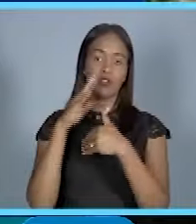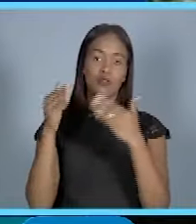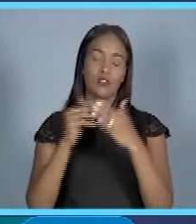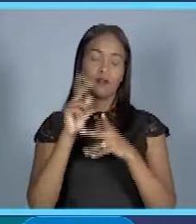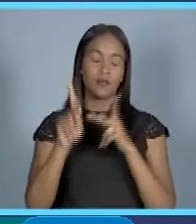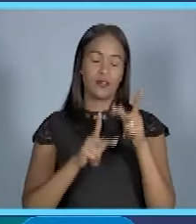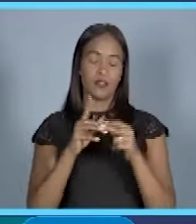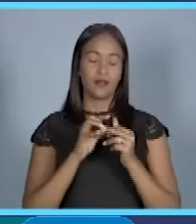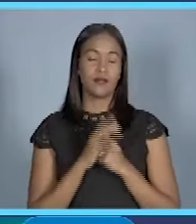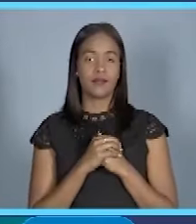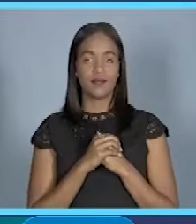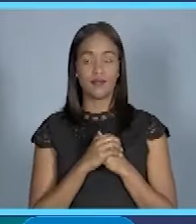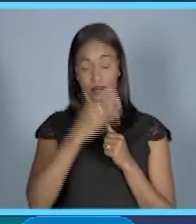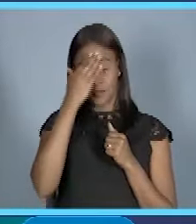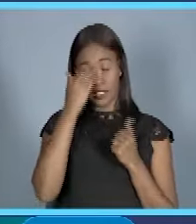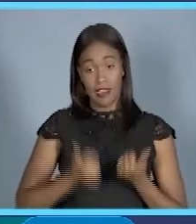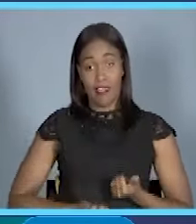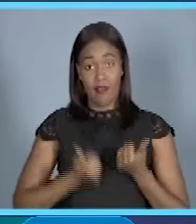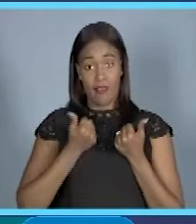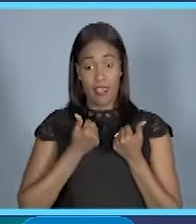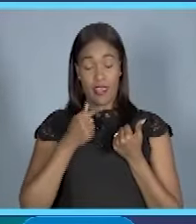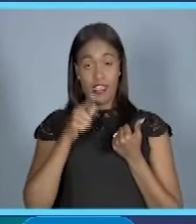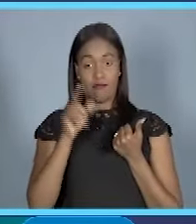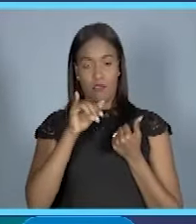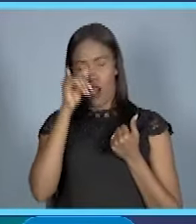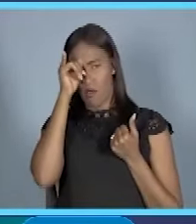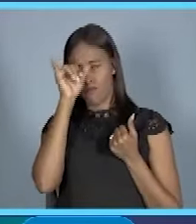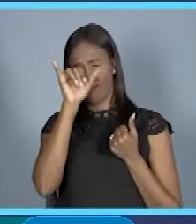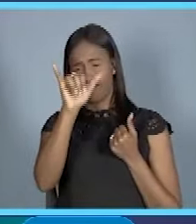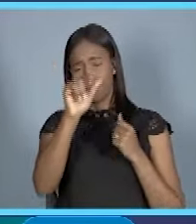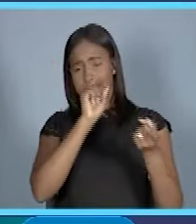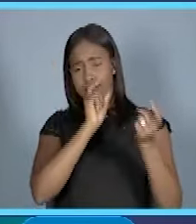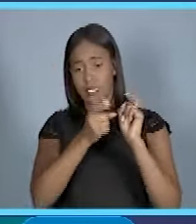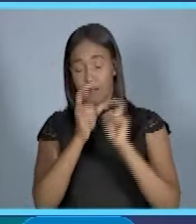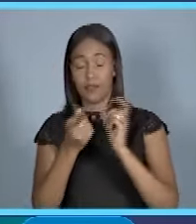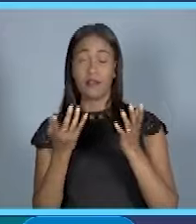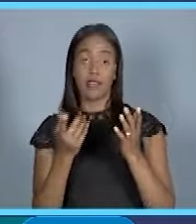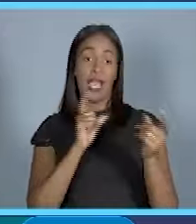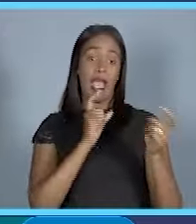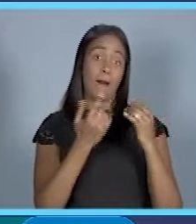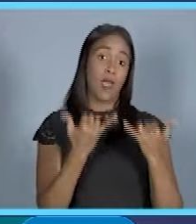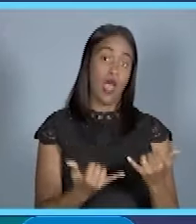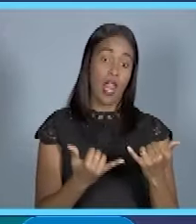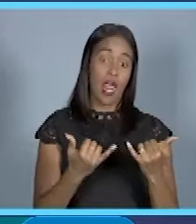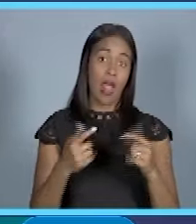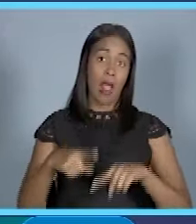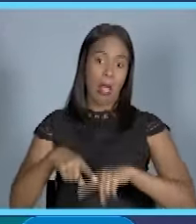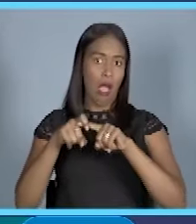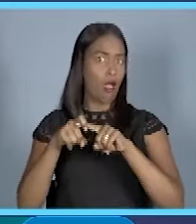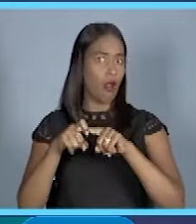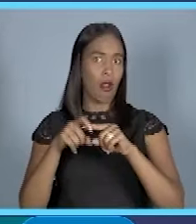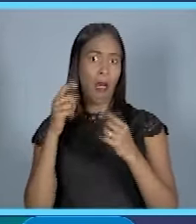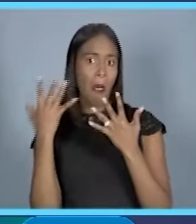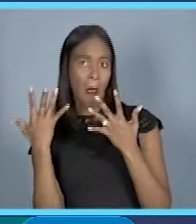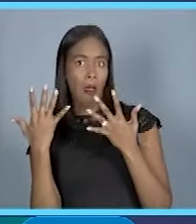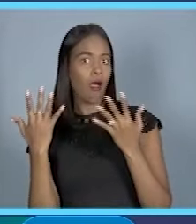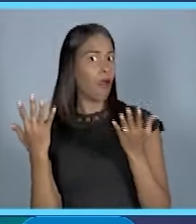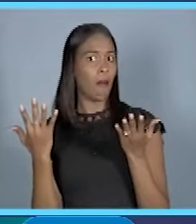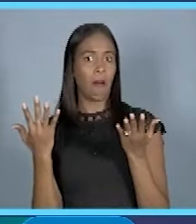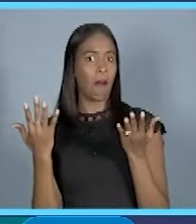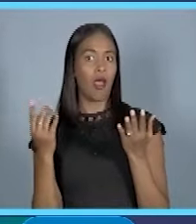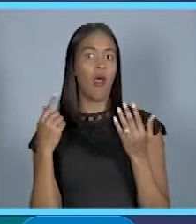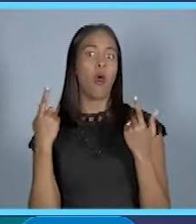ciudadanía. Porque la vida es eterno cambio. Cambia ahora, no se detiene, no espera.